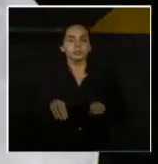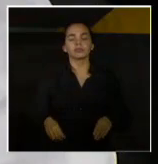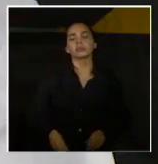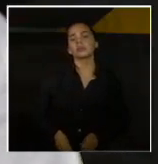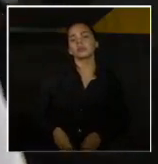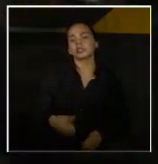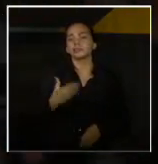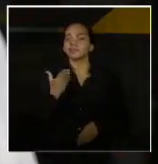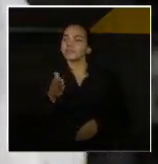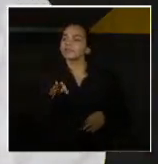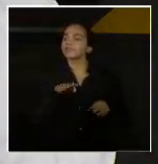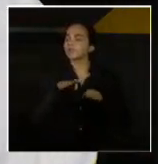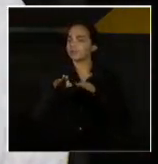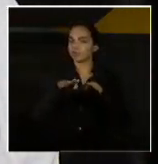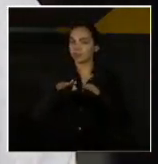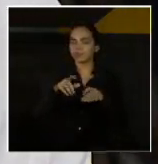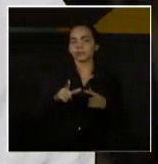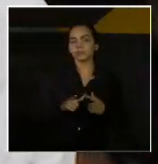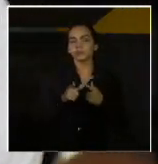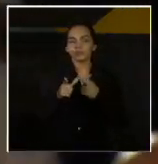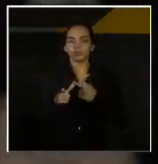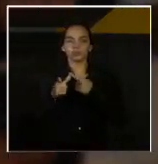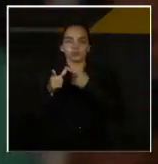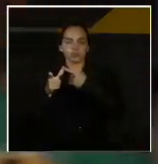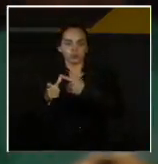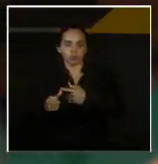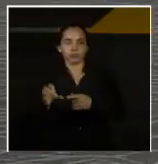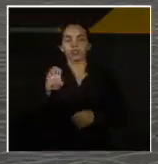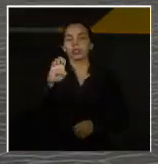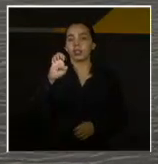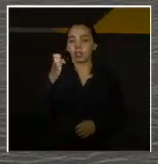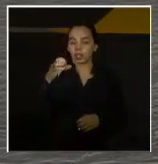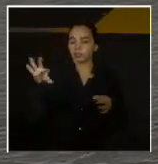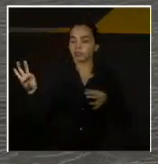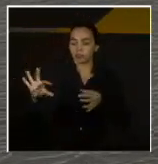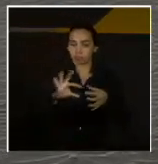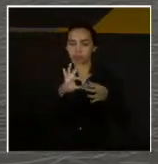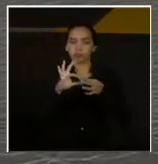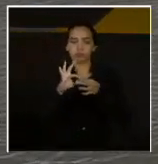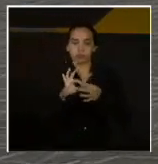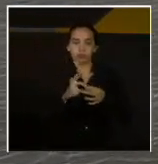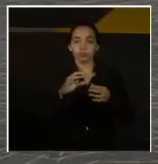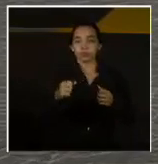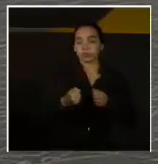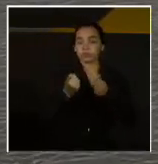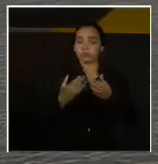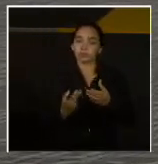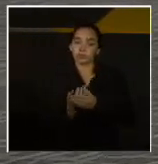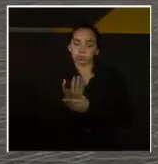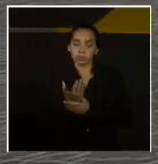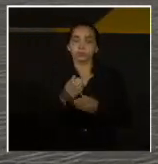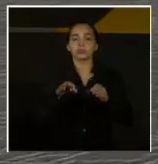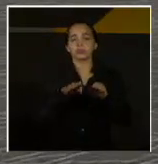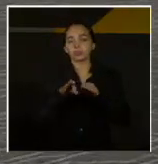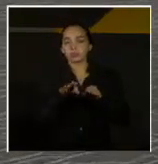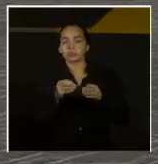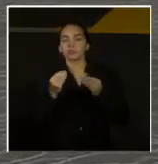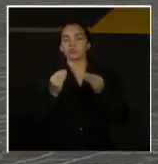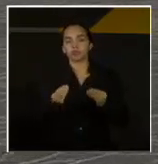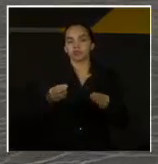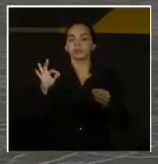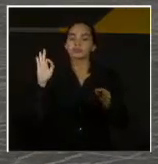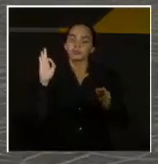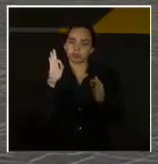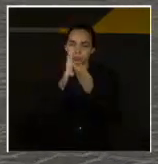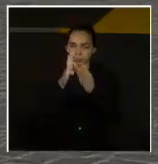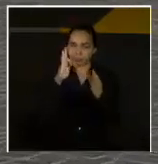propuesta es generar una Secretaría de Energía, Vinculación y Emprendimiento, en donde estén muy